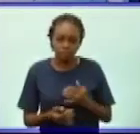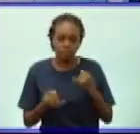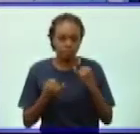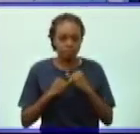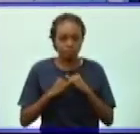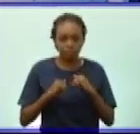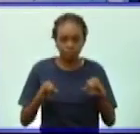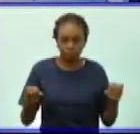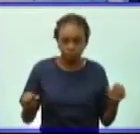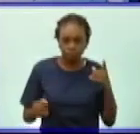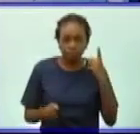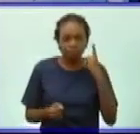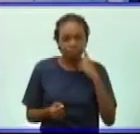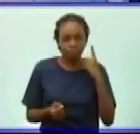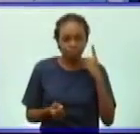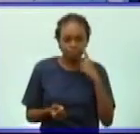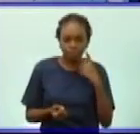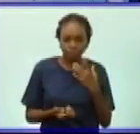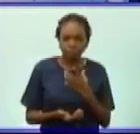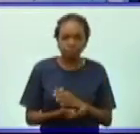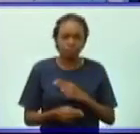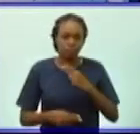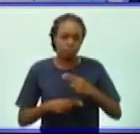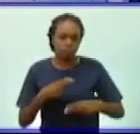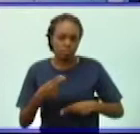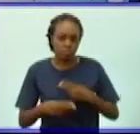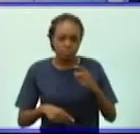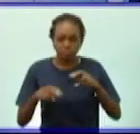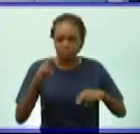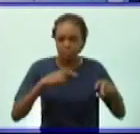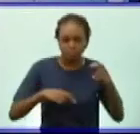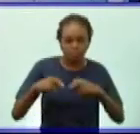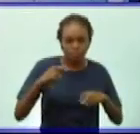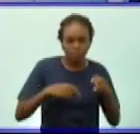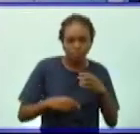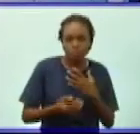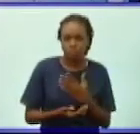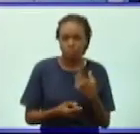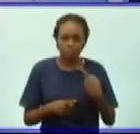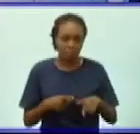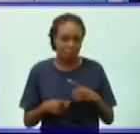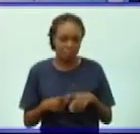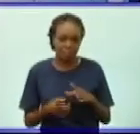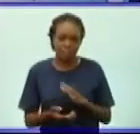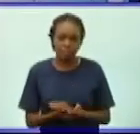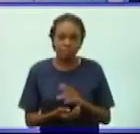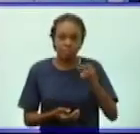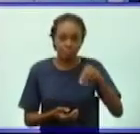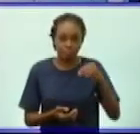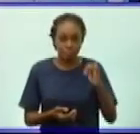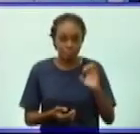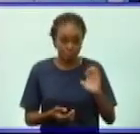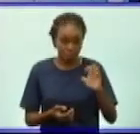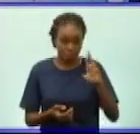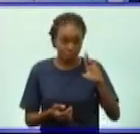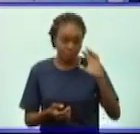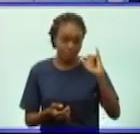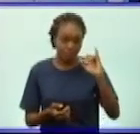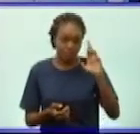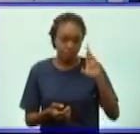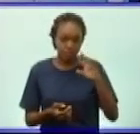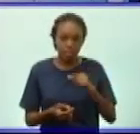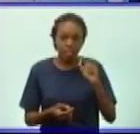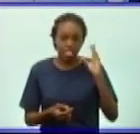hacen observaciones, realizan experimentos y mediciones. Mediciones que pueden ser directas